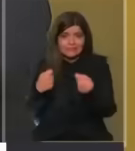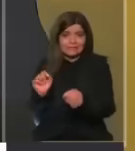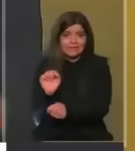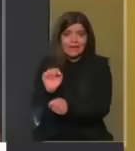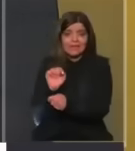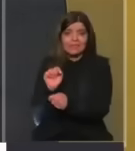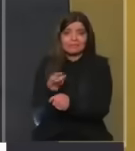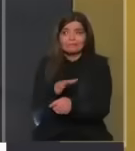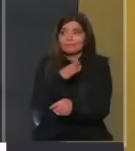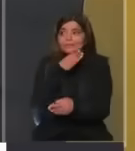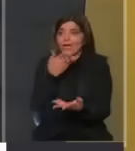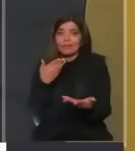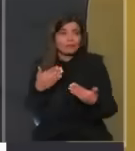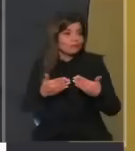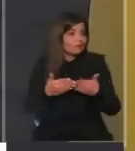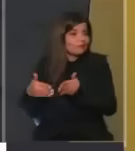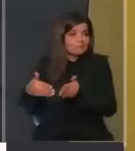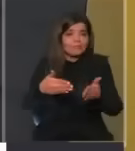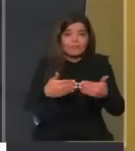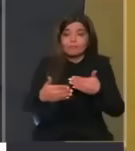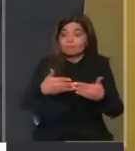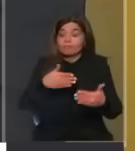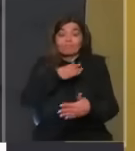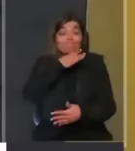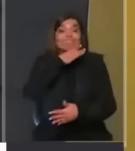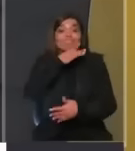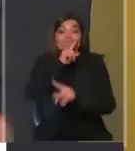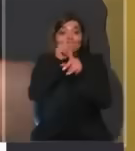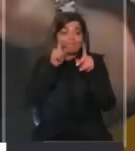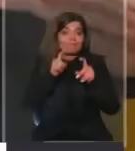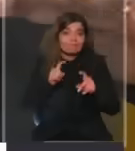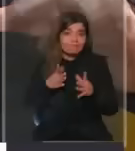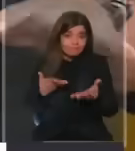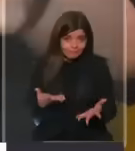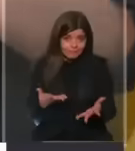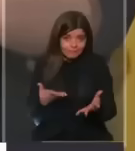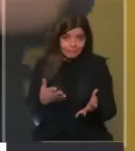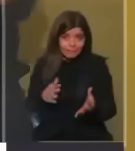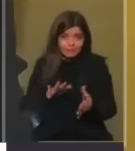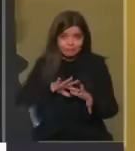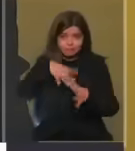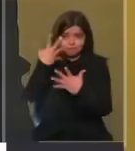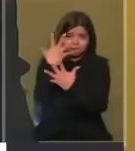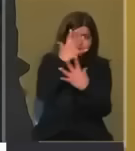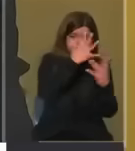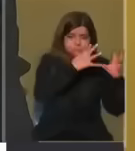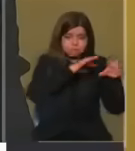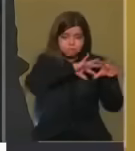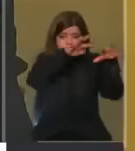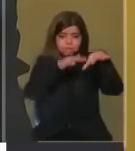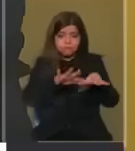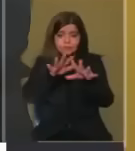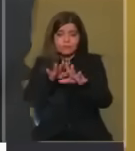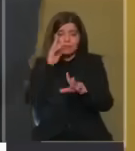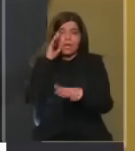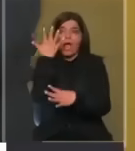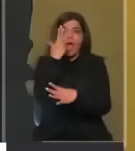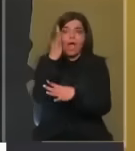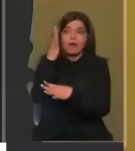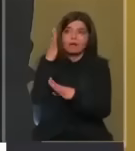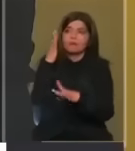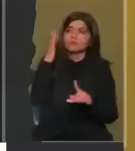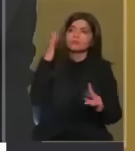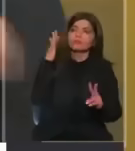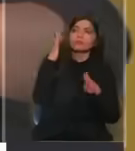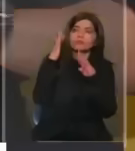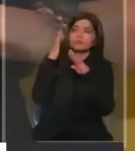No sabía por dónde llegar al camino porque era todo con muchas ramas, mucho todo, y de repente veo un árbol, veo el camino arriba y